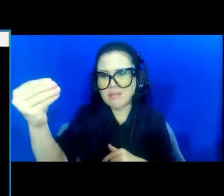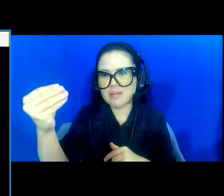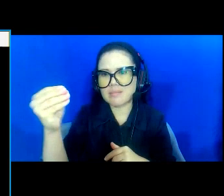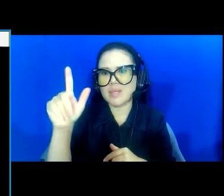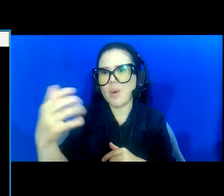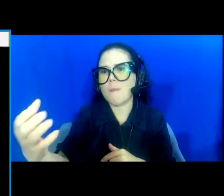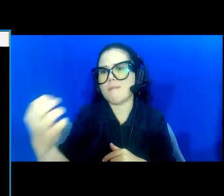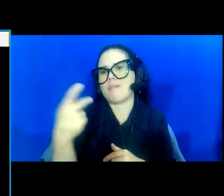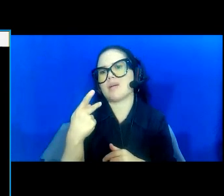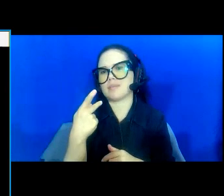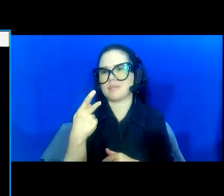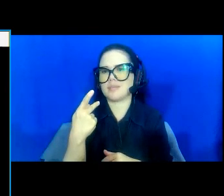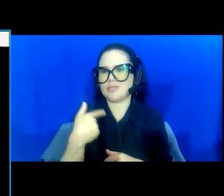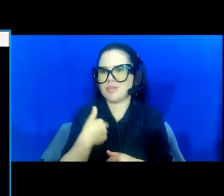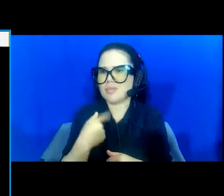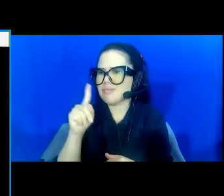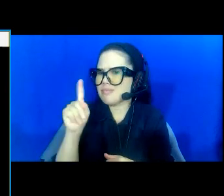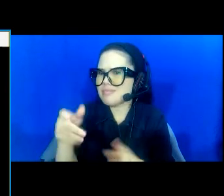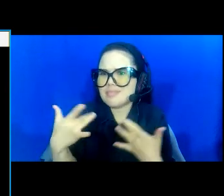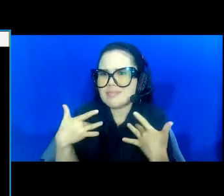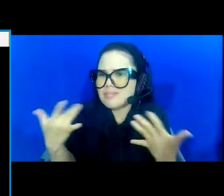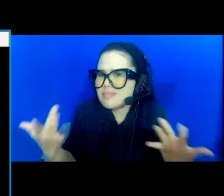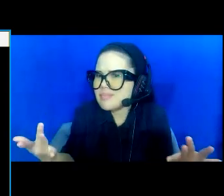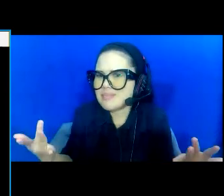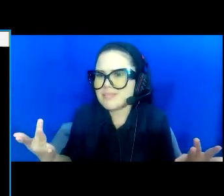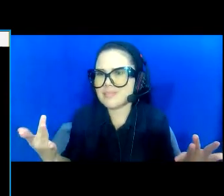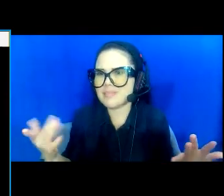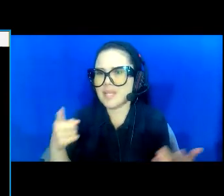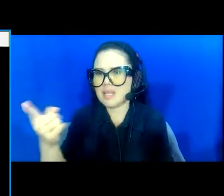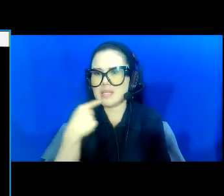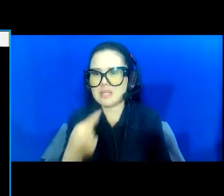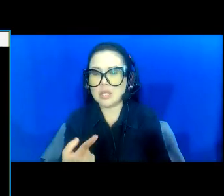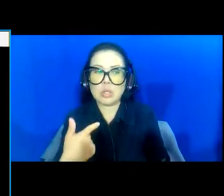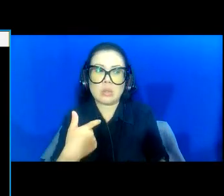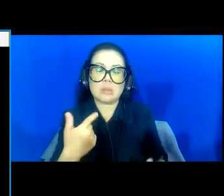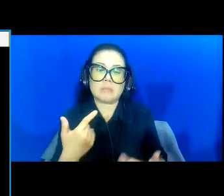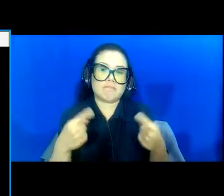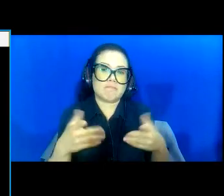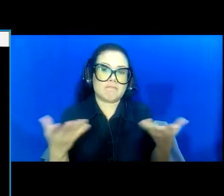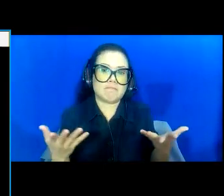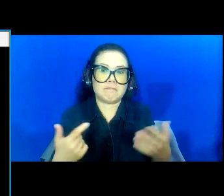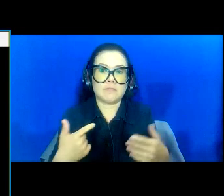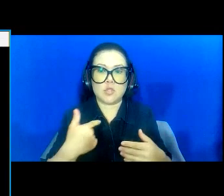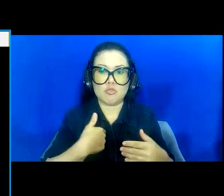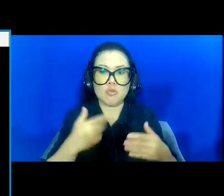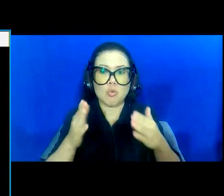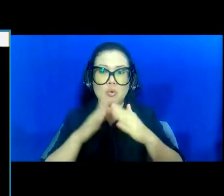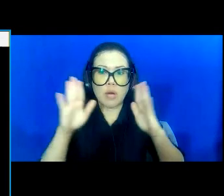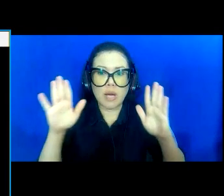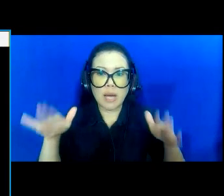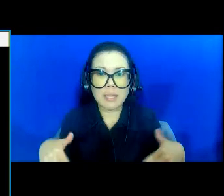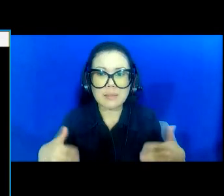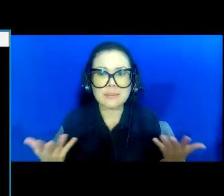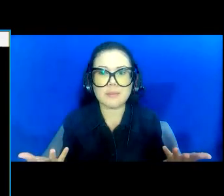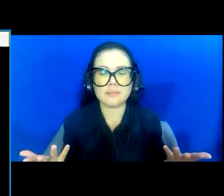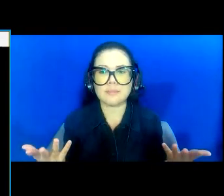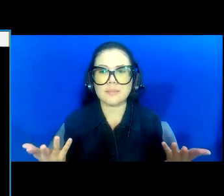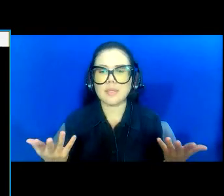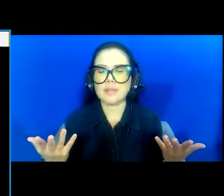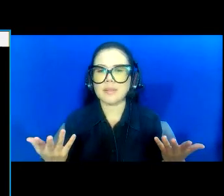qué te pasa? Lo que pasa es que tengo casa, tengo que bañarme, o sea, y es